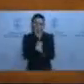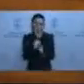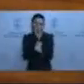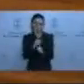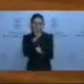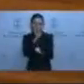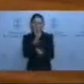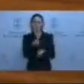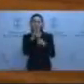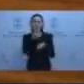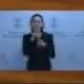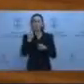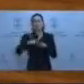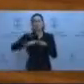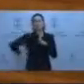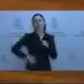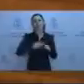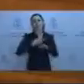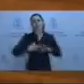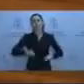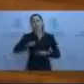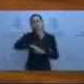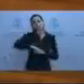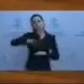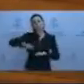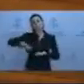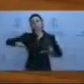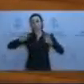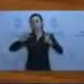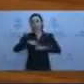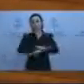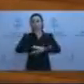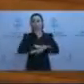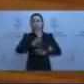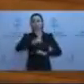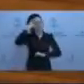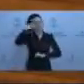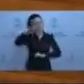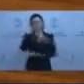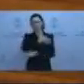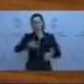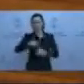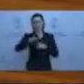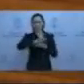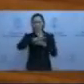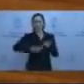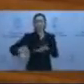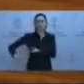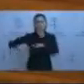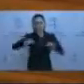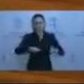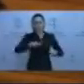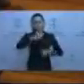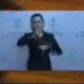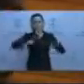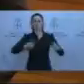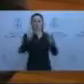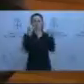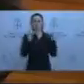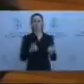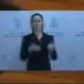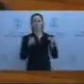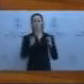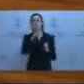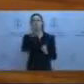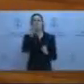también de las declaraciones de bienes, trimestralmente el Consejo de Gobierno toma conocimiento de un informe sobre las declaraciones de altos cargos que incluye la causa